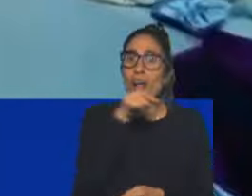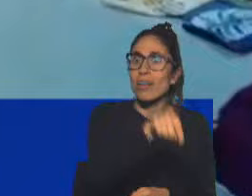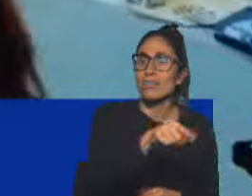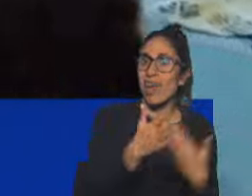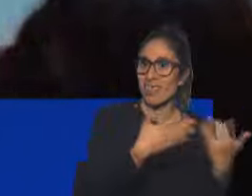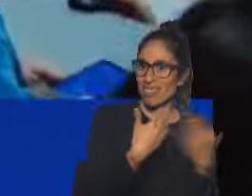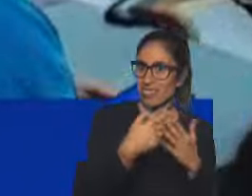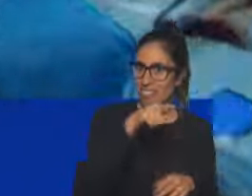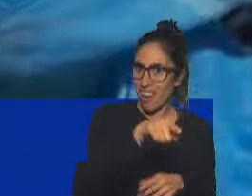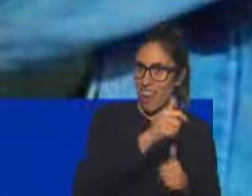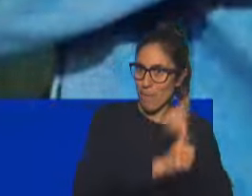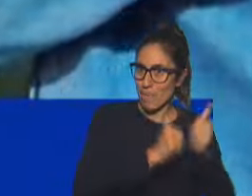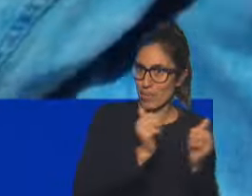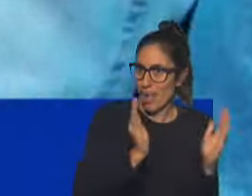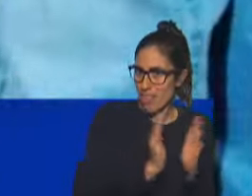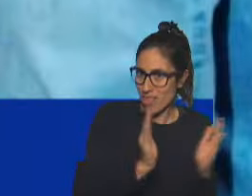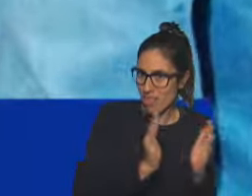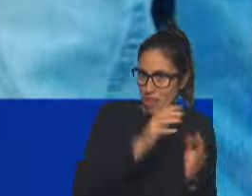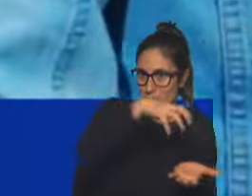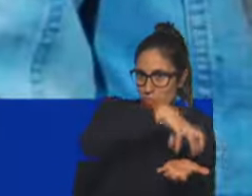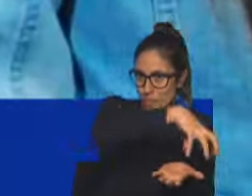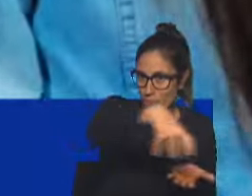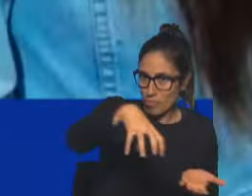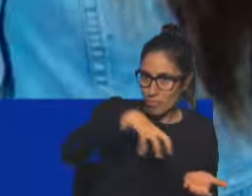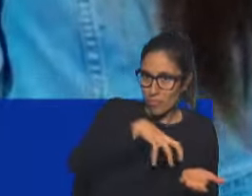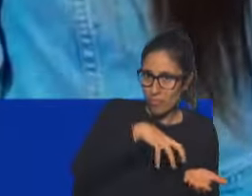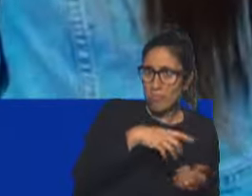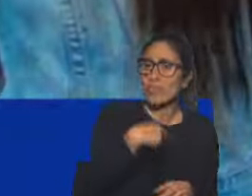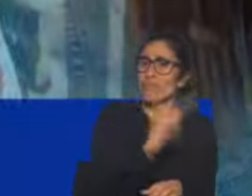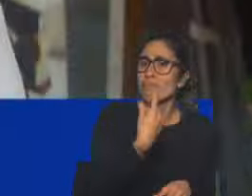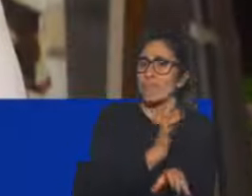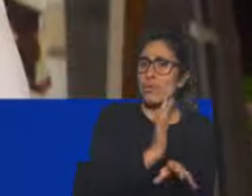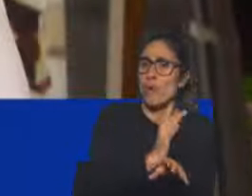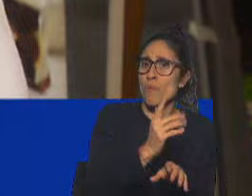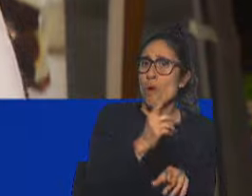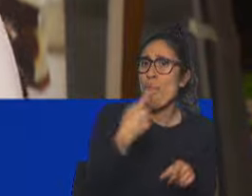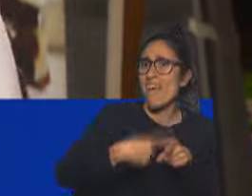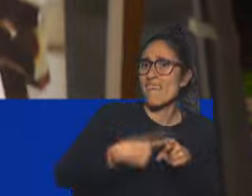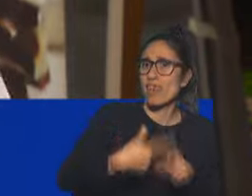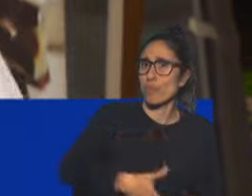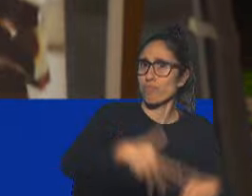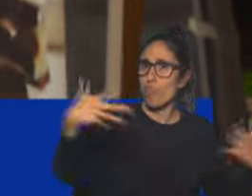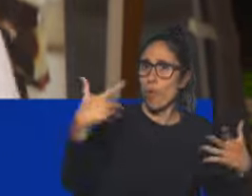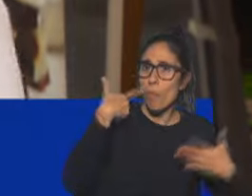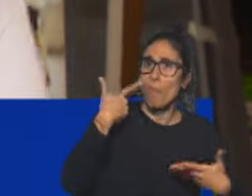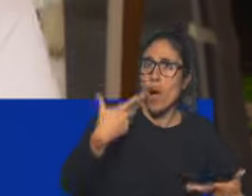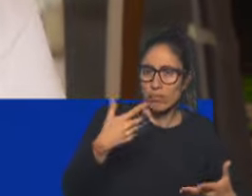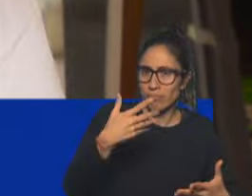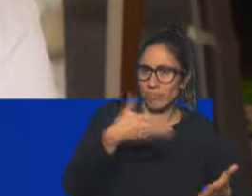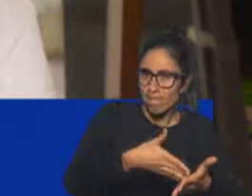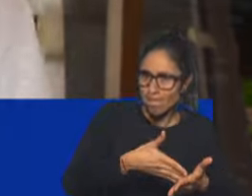también. Los pequeños productores no tienen posibilidades de mostrarse por ahí en eventos grandes como este. Y bueno, nosotros estamos